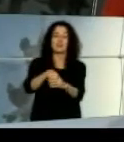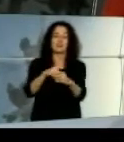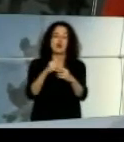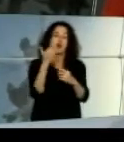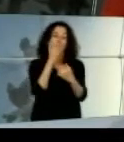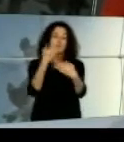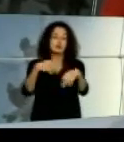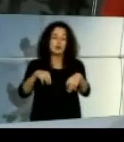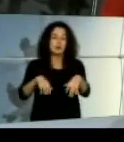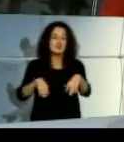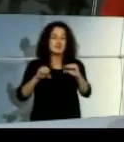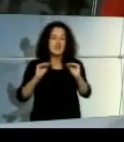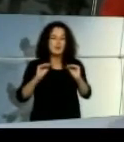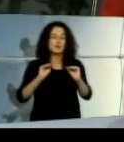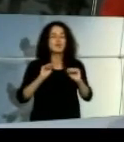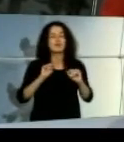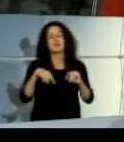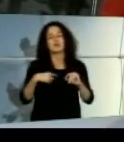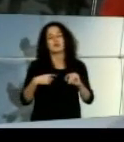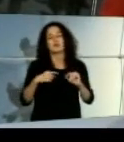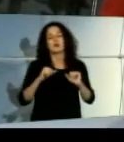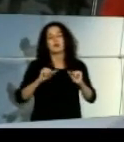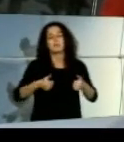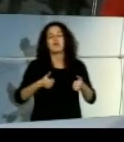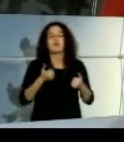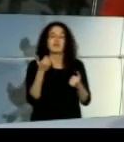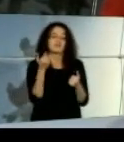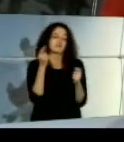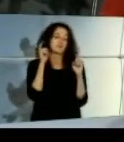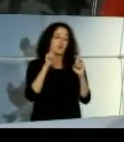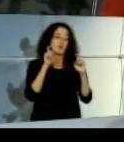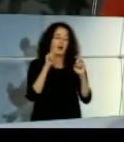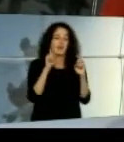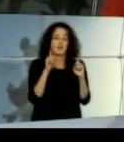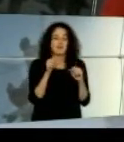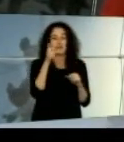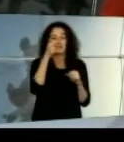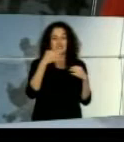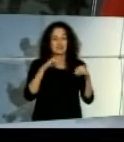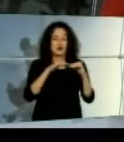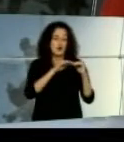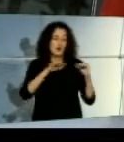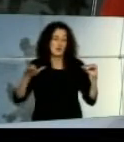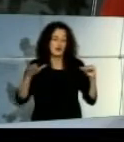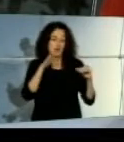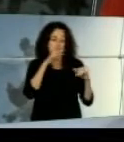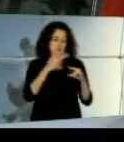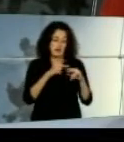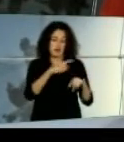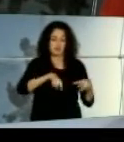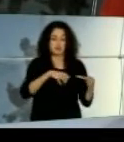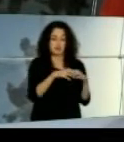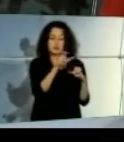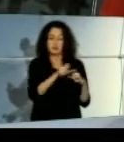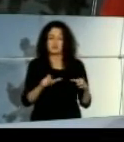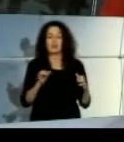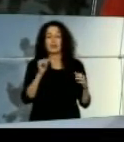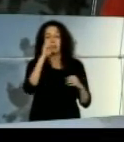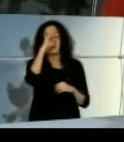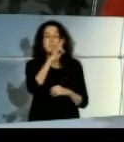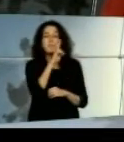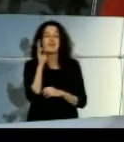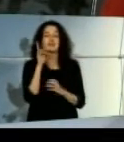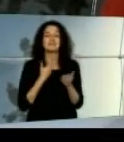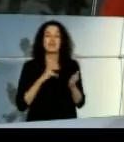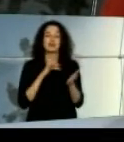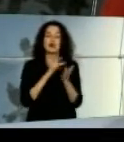Burgos, y empieza un poco una educación pues más normalizada para un grupo de personas, y los padres se habían comprometido en traer a sus hijos que